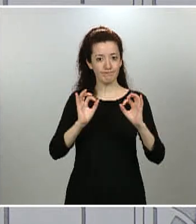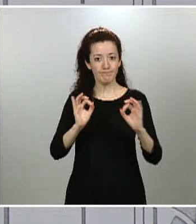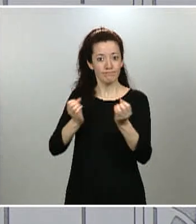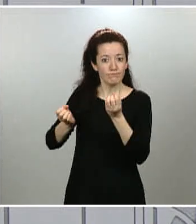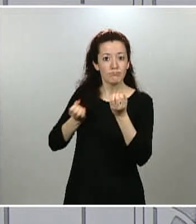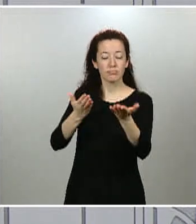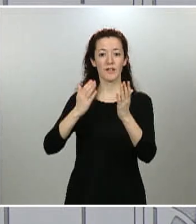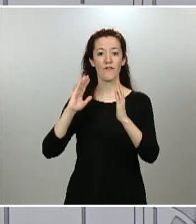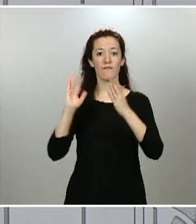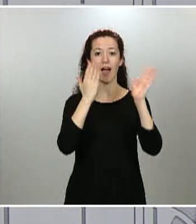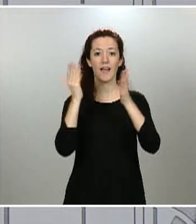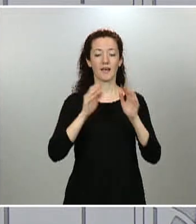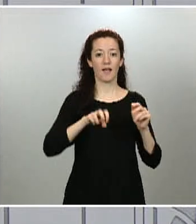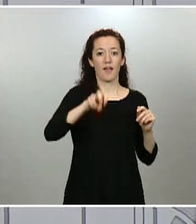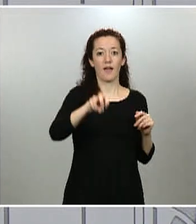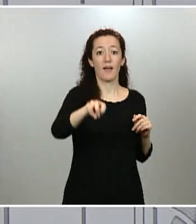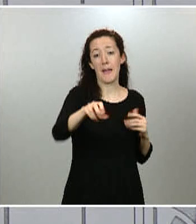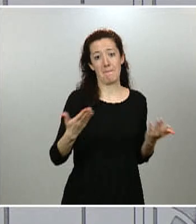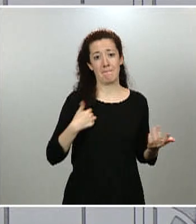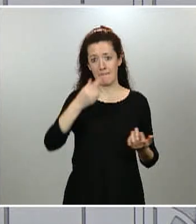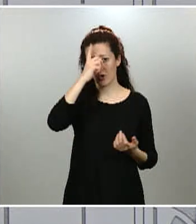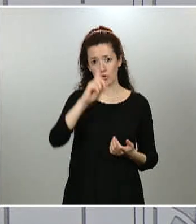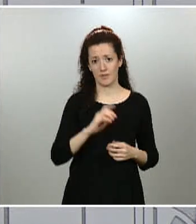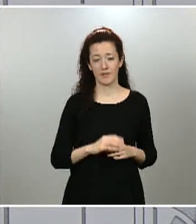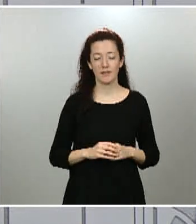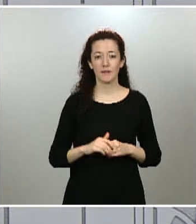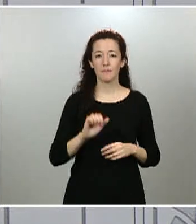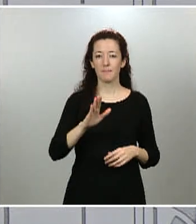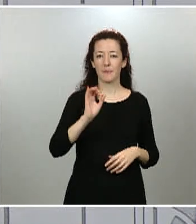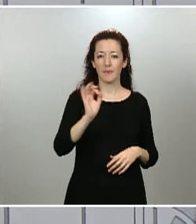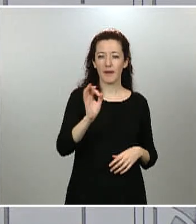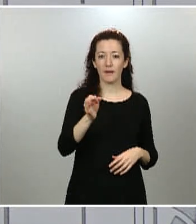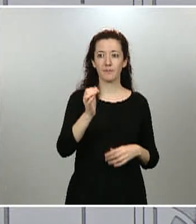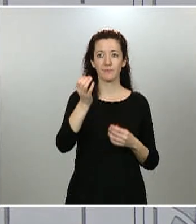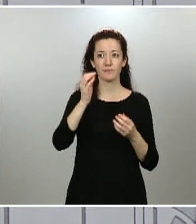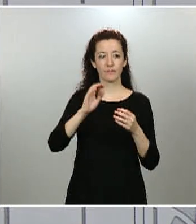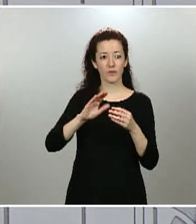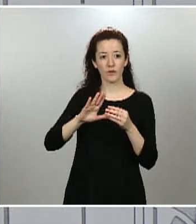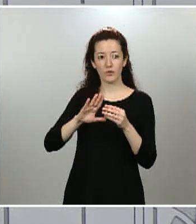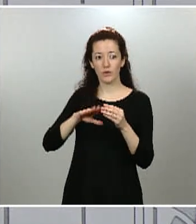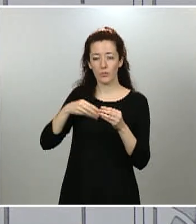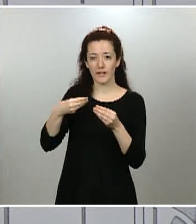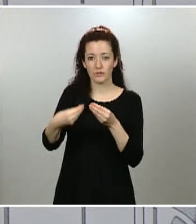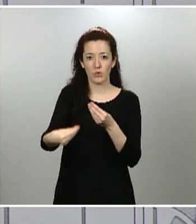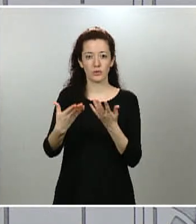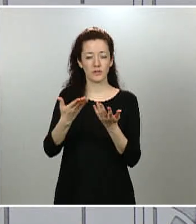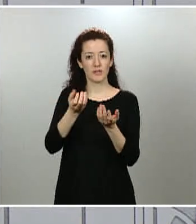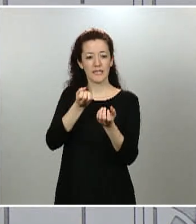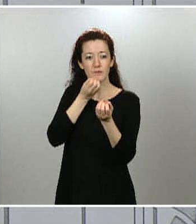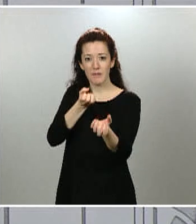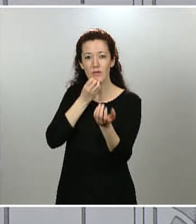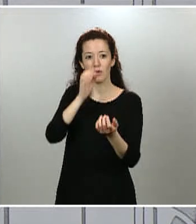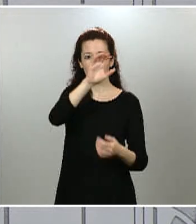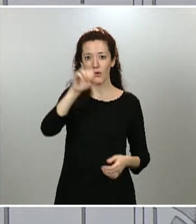cierto que los documentos y la información que mandan las comunidades en la solicitud, si